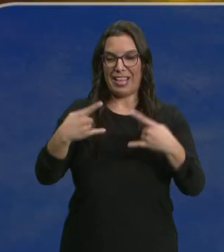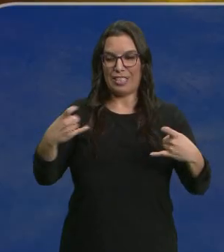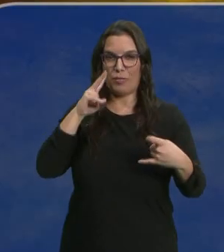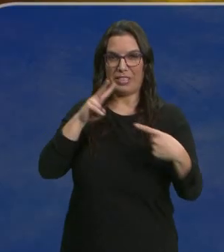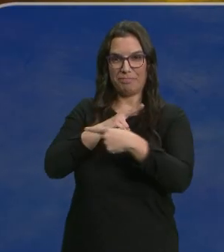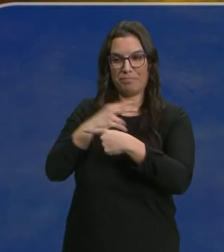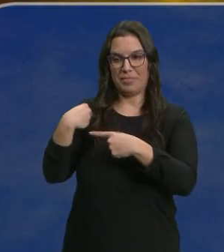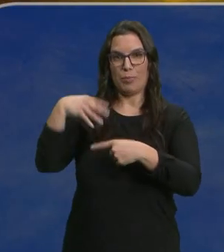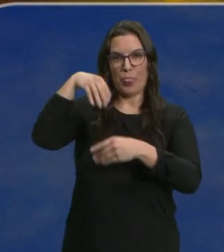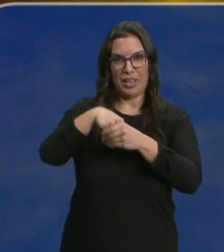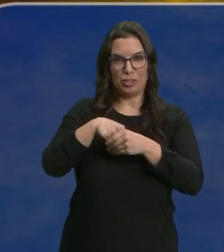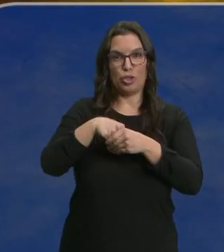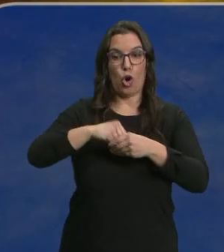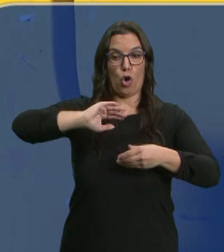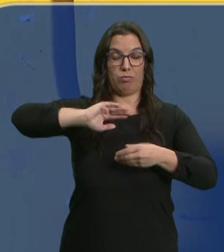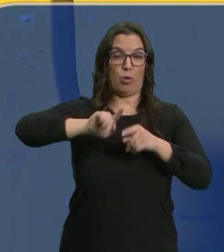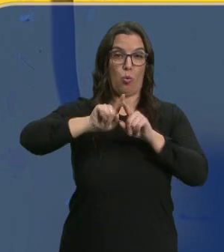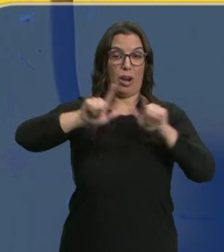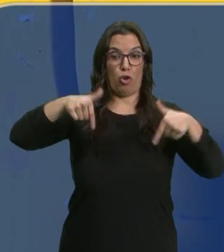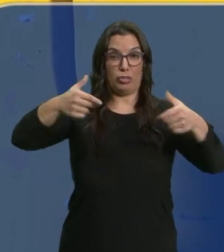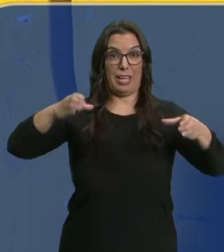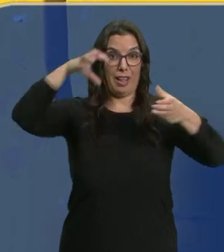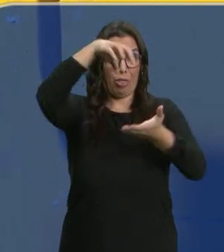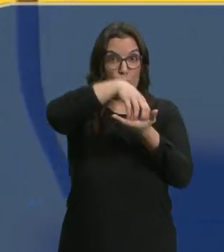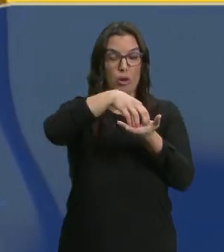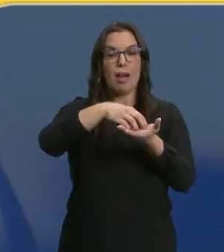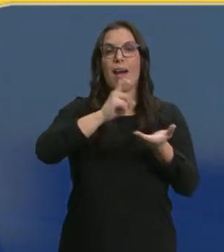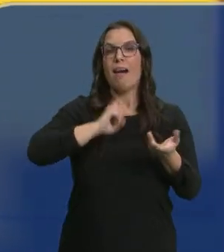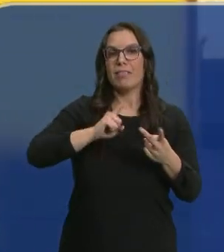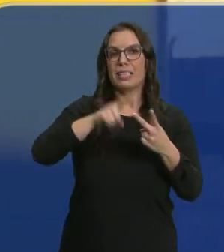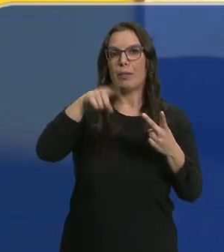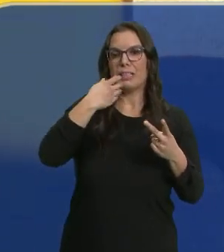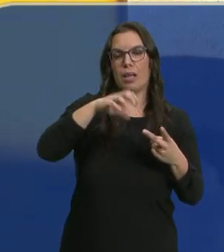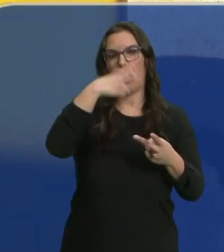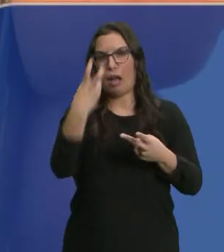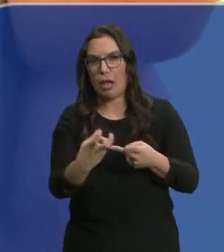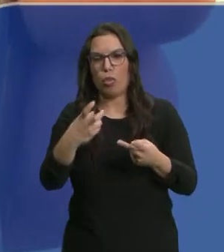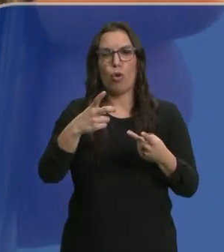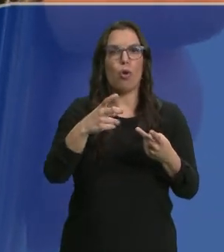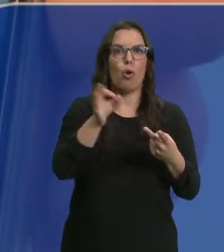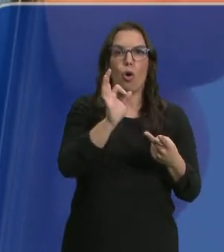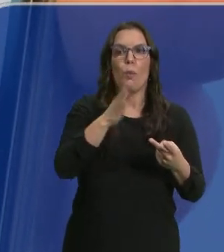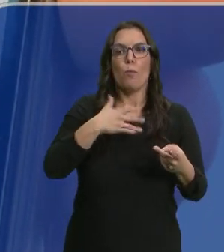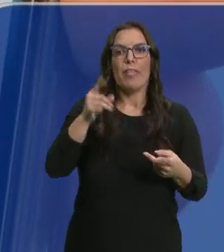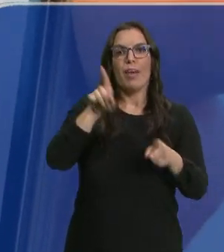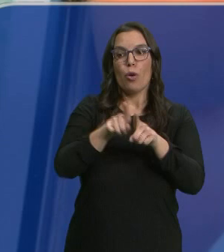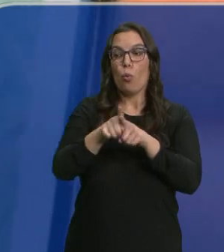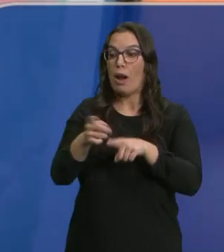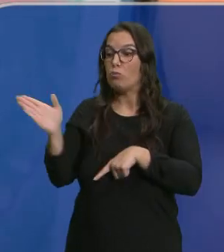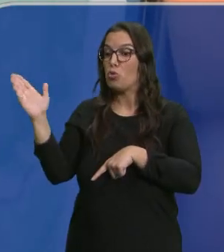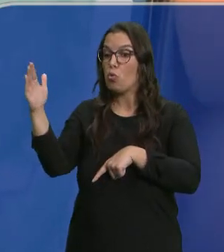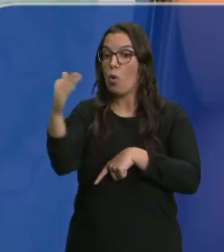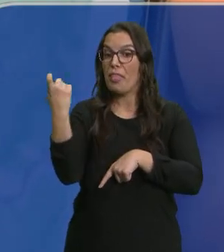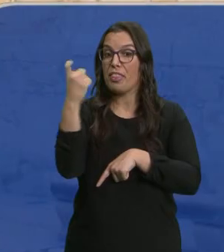como estos, que se encuentran en el interior, que alertan también de si el contenedor está volcado y que permiten personalizar la ruta